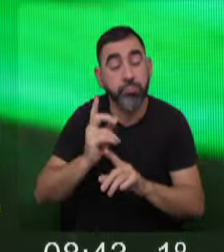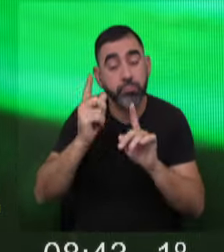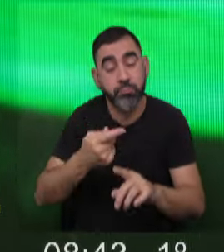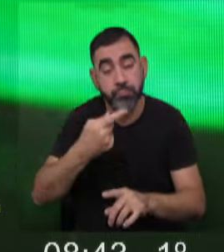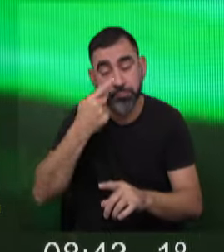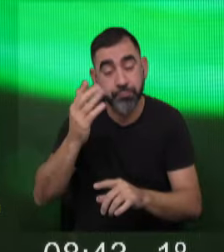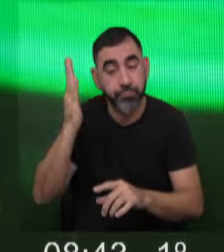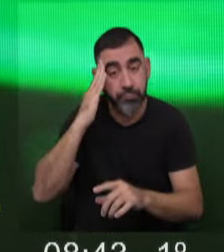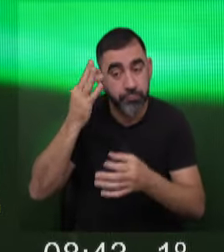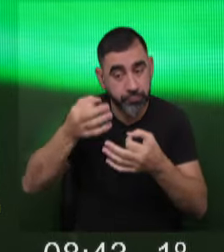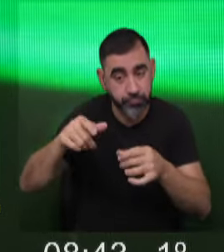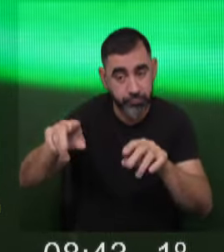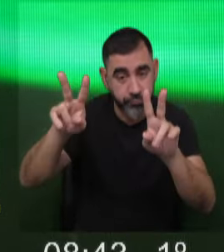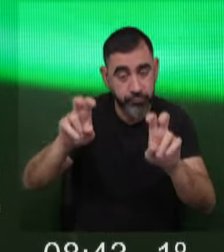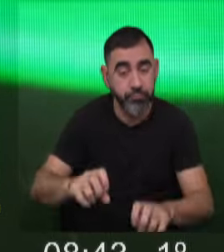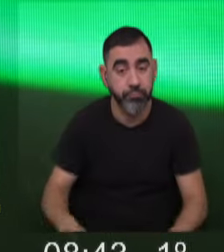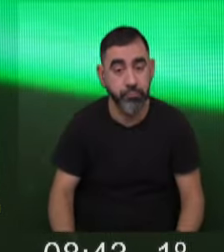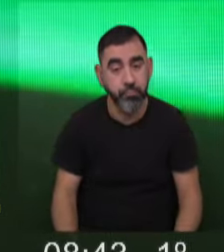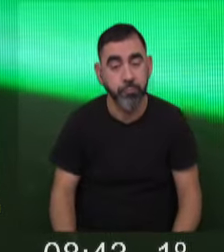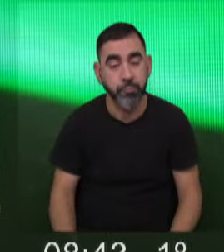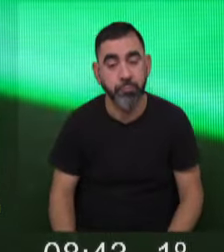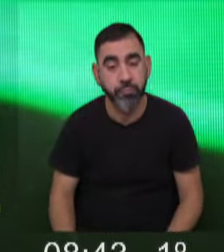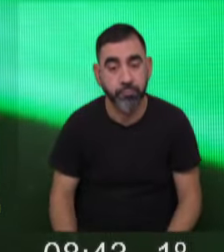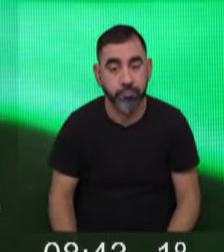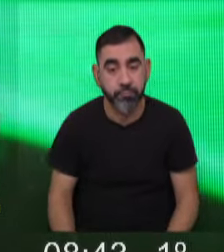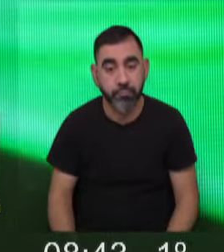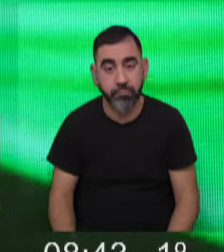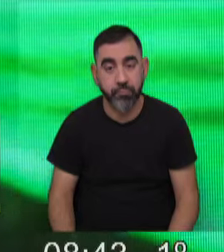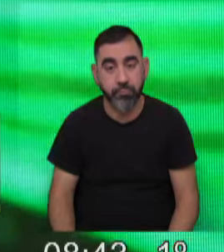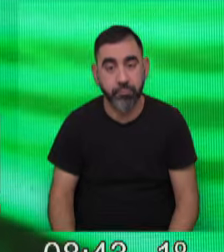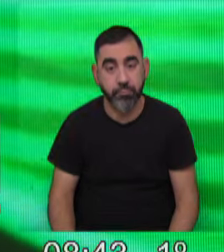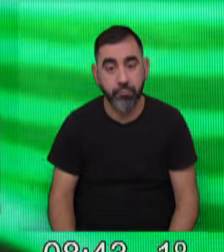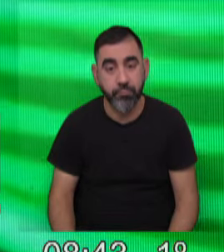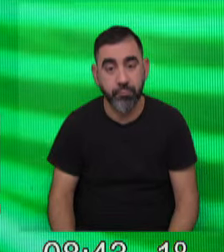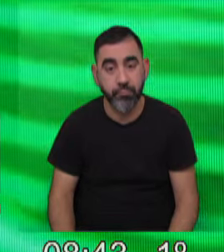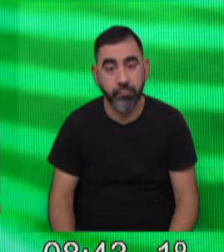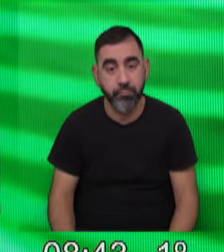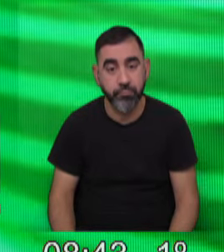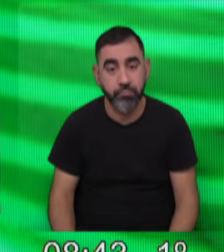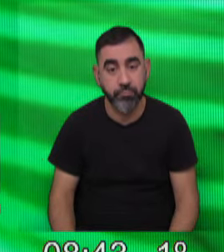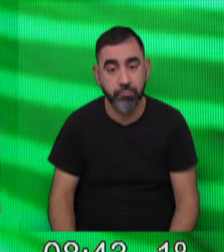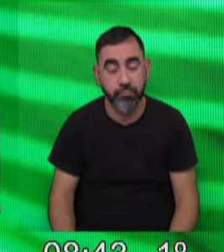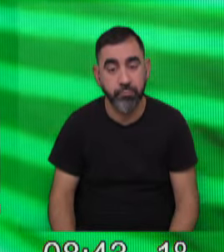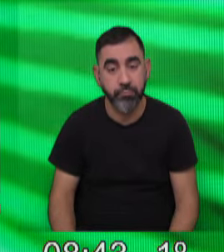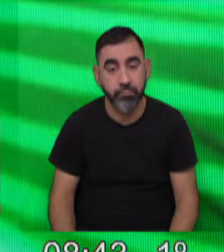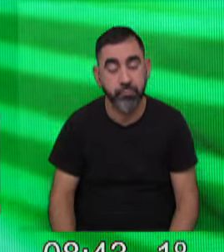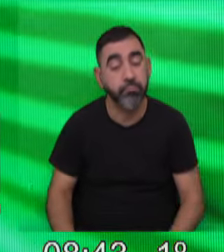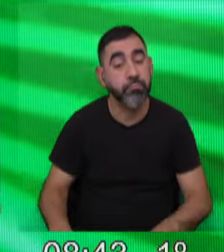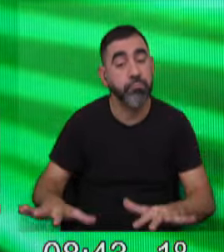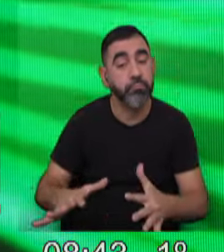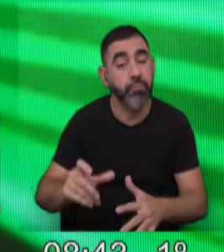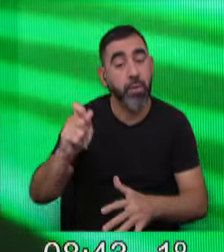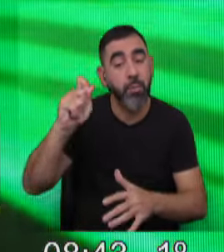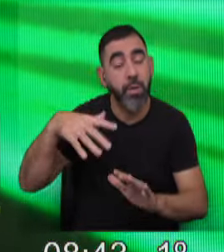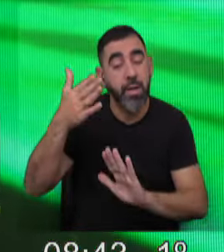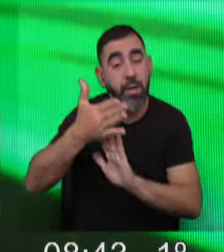trabajar específicamente ahí. Bueno, y a partir de como ese mapa empezamos, por ejemplo, esto no, mirar qué pasó con un plan